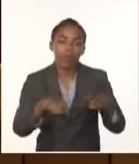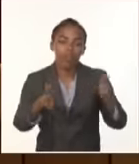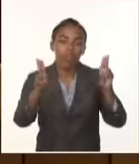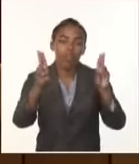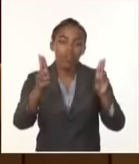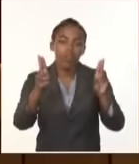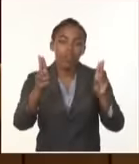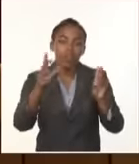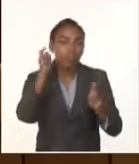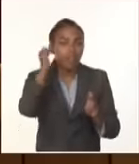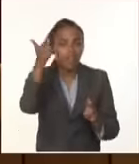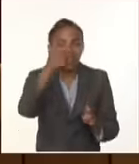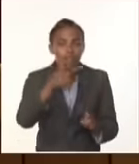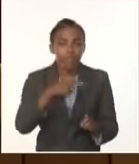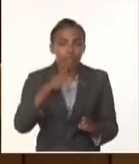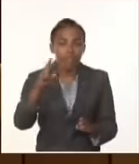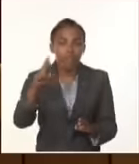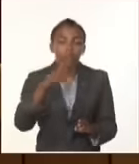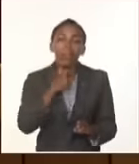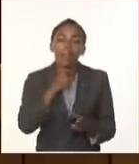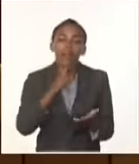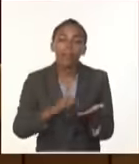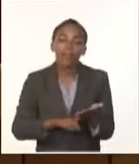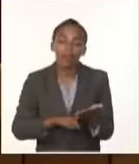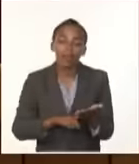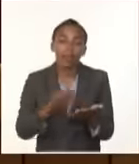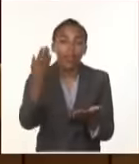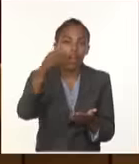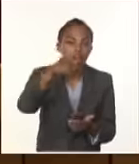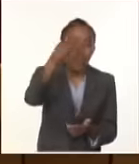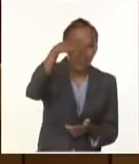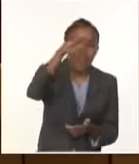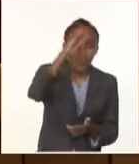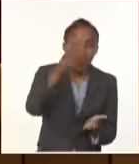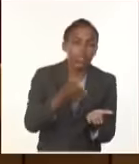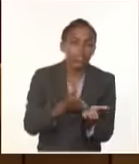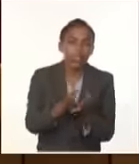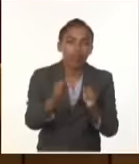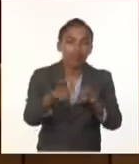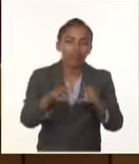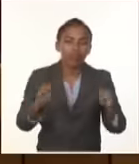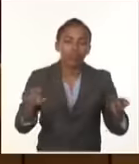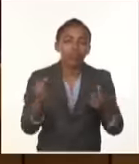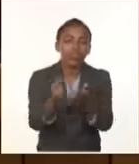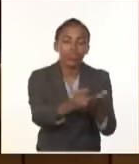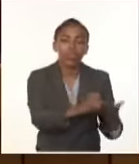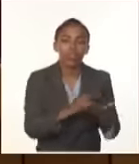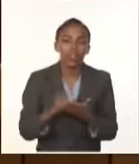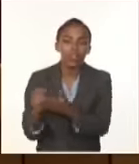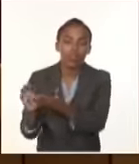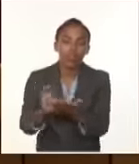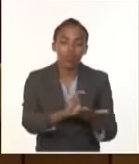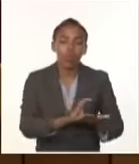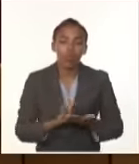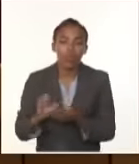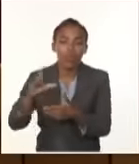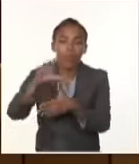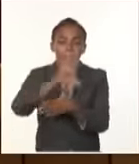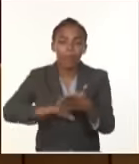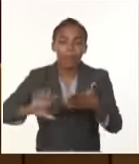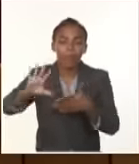la FARC-EP. Desde Cuba, seguimos promoviendo la solidaridad y la cooperación en América Latina y el